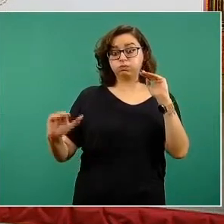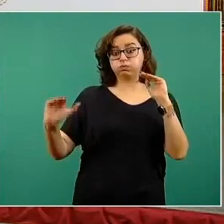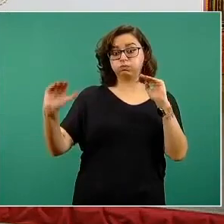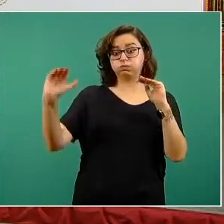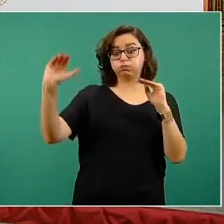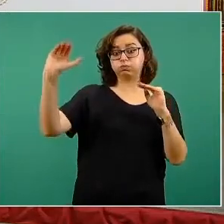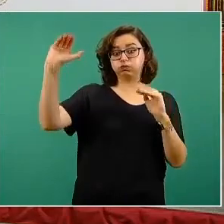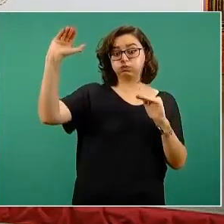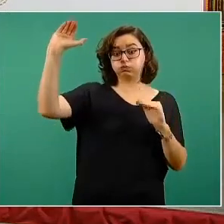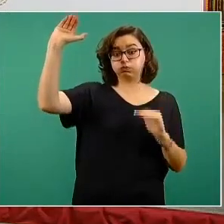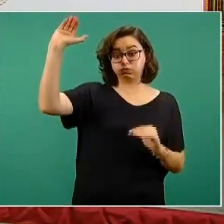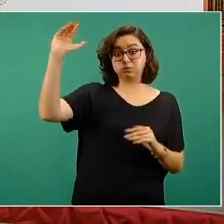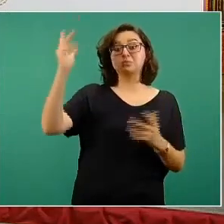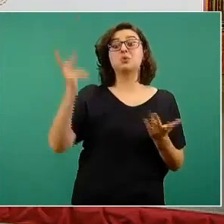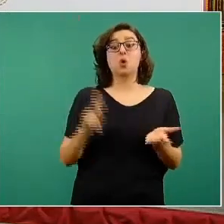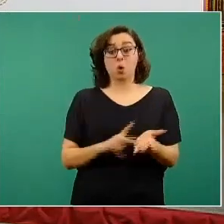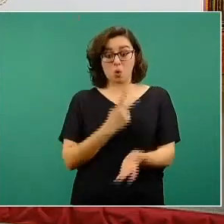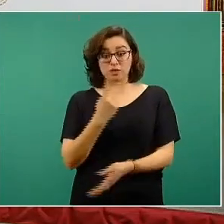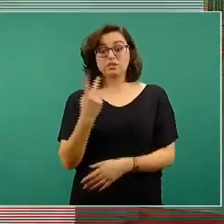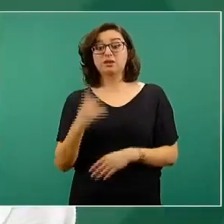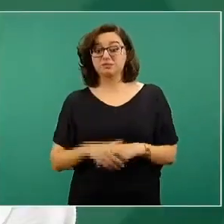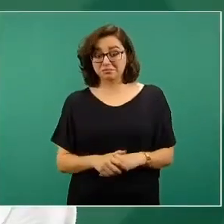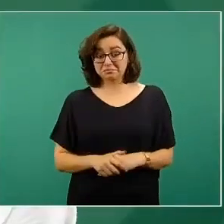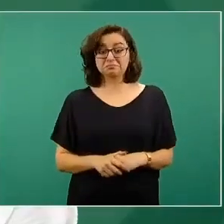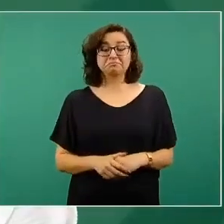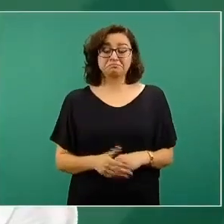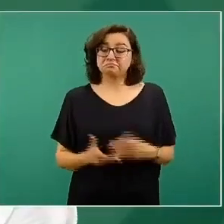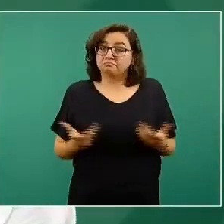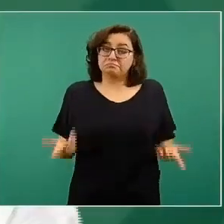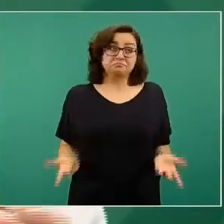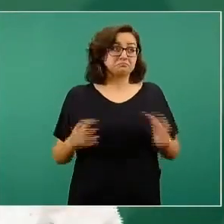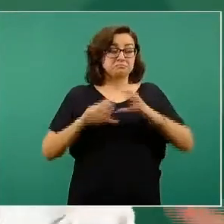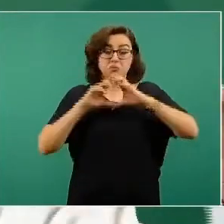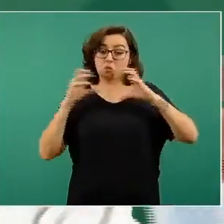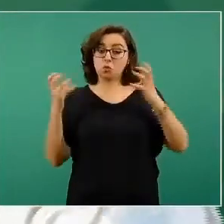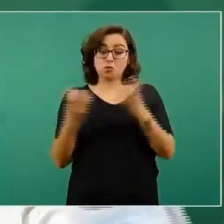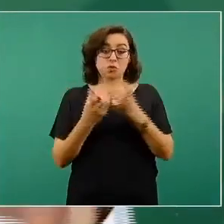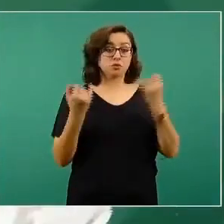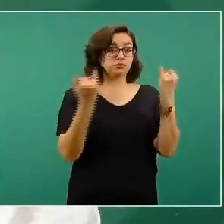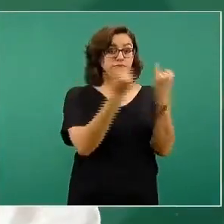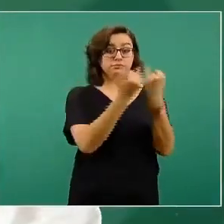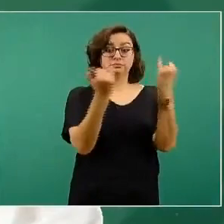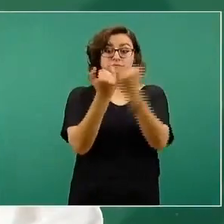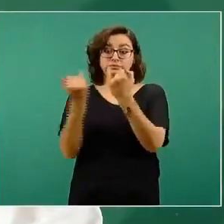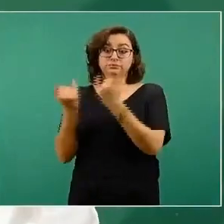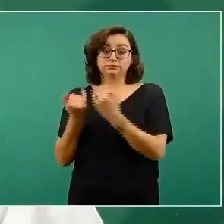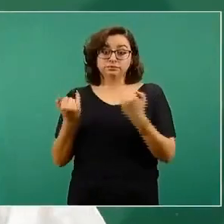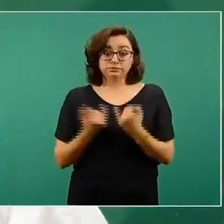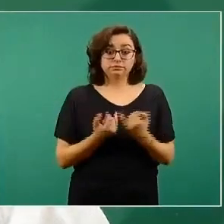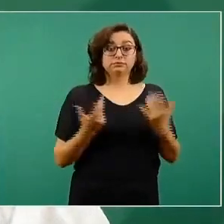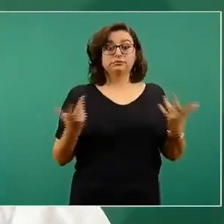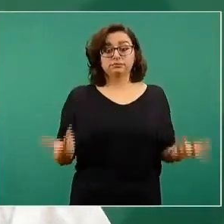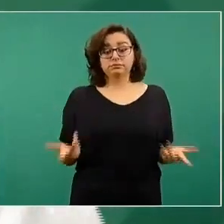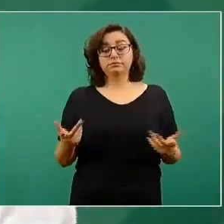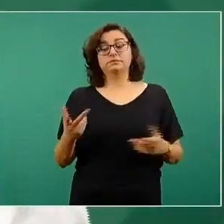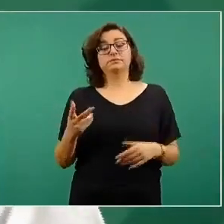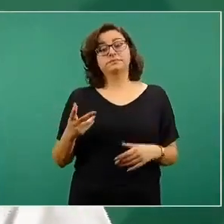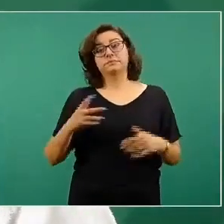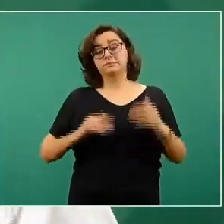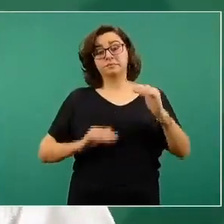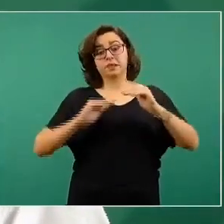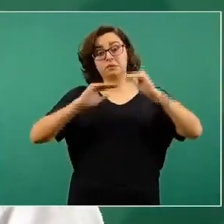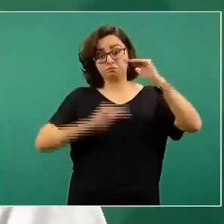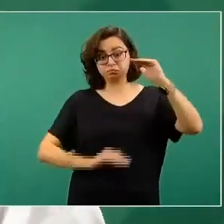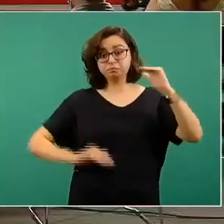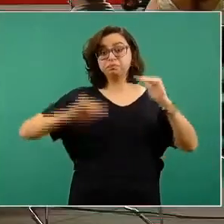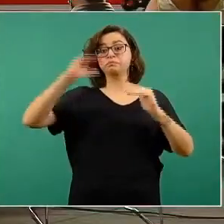la epidemia va a terminar, excepto que la epidemia empiece a cesar en el mundo entero. Y recordarán